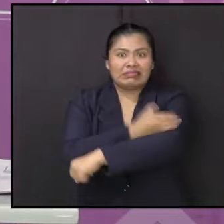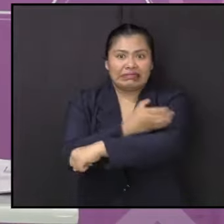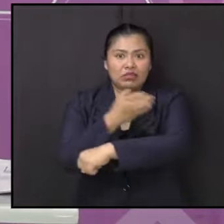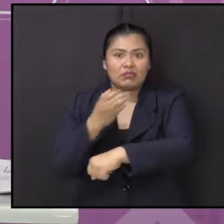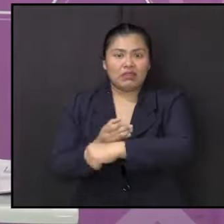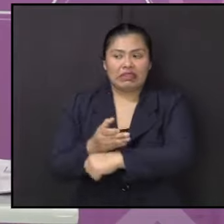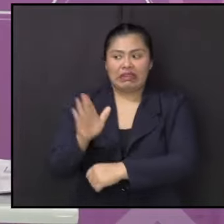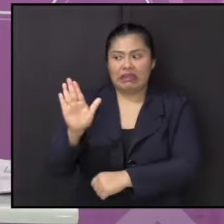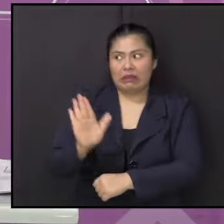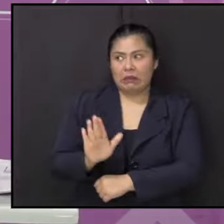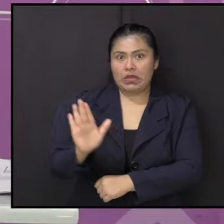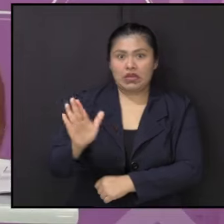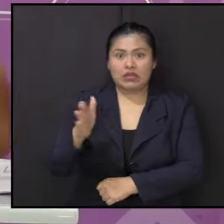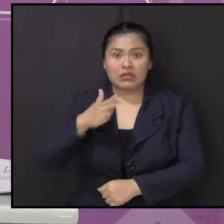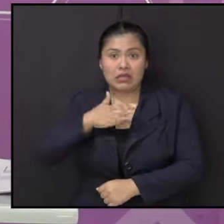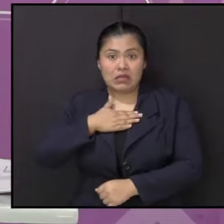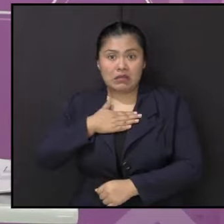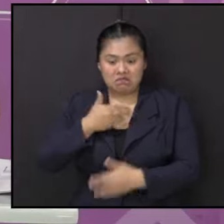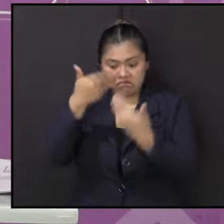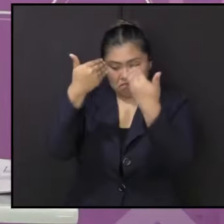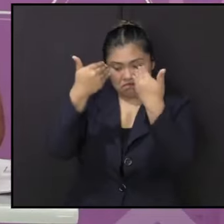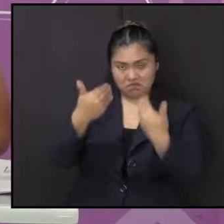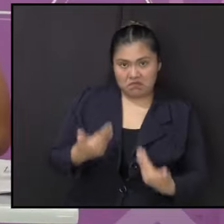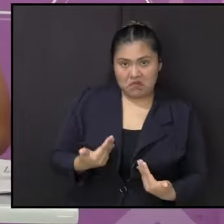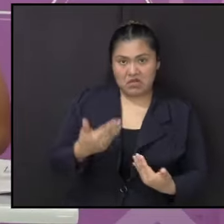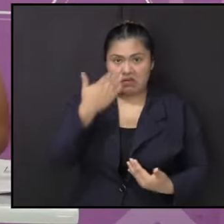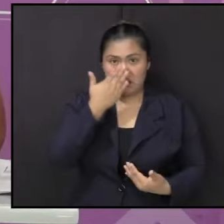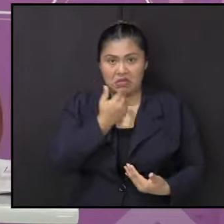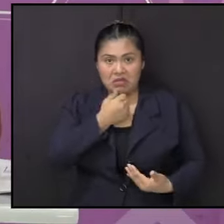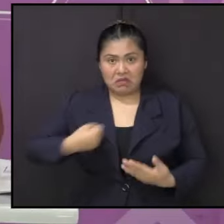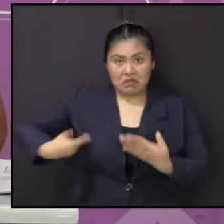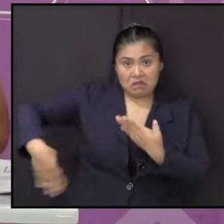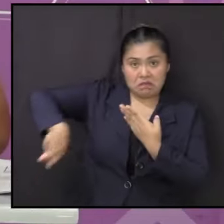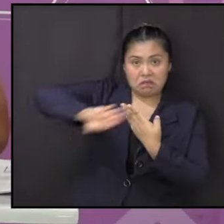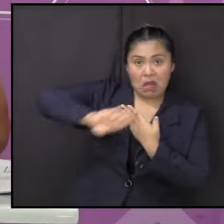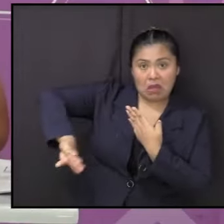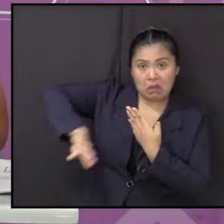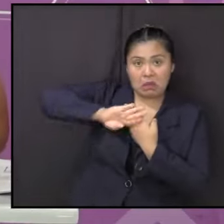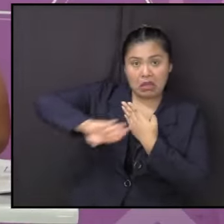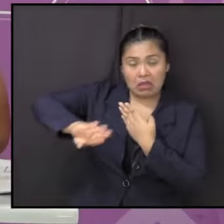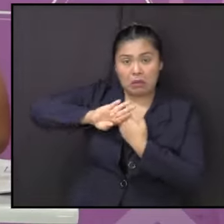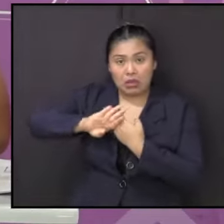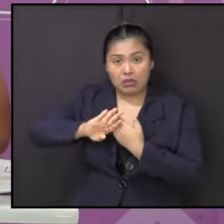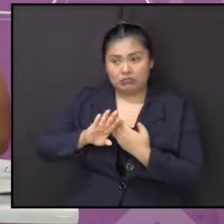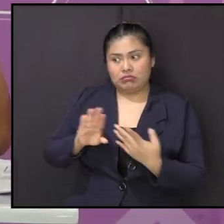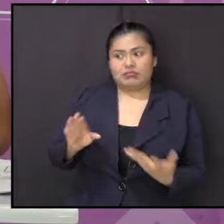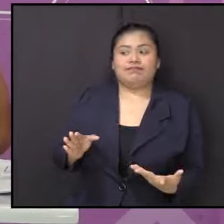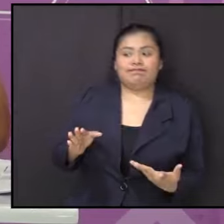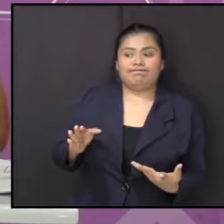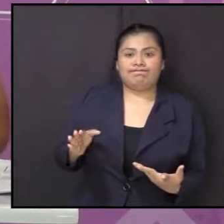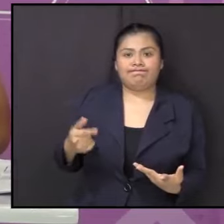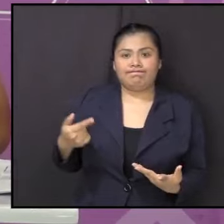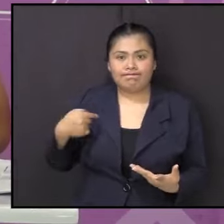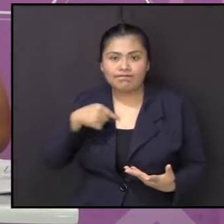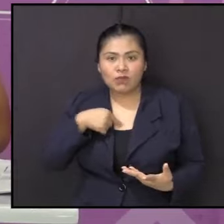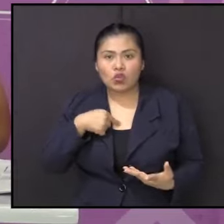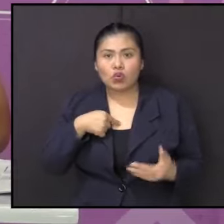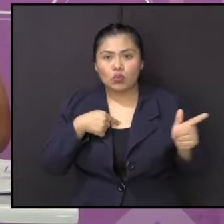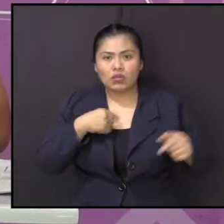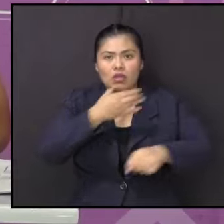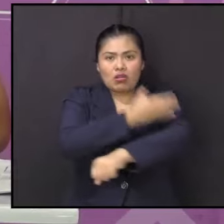y anular mi propia personalidad, capacidad para decirme candidata de otra persona por estar con una compañera